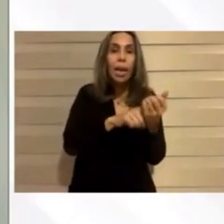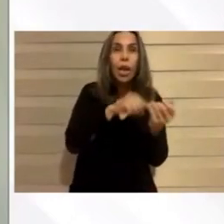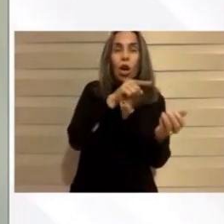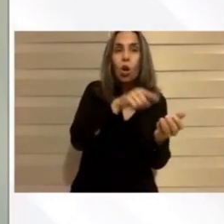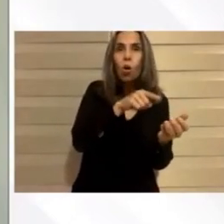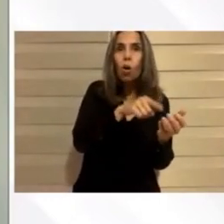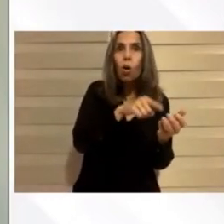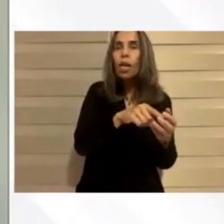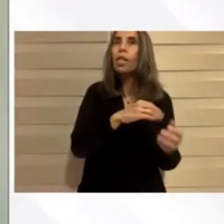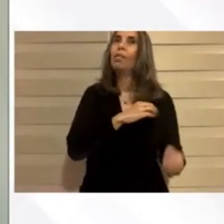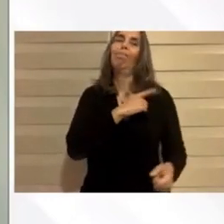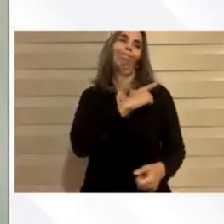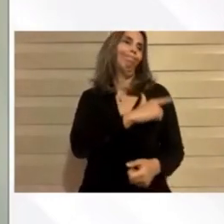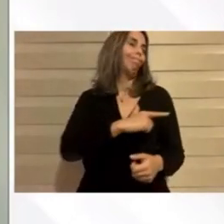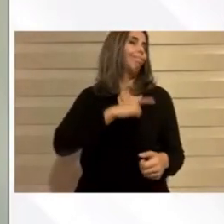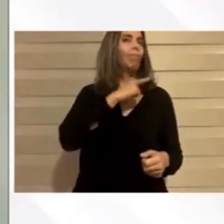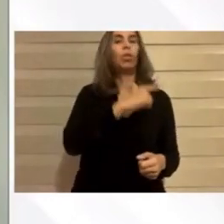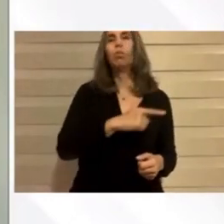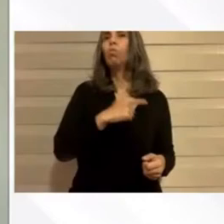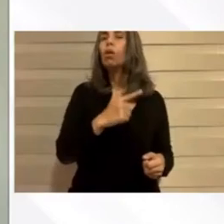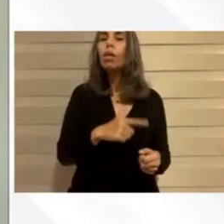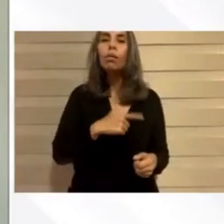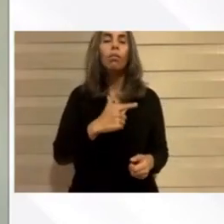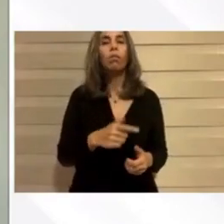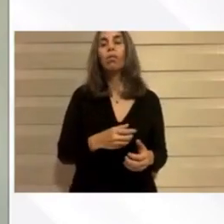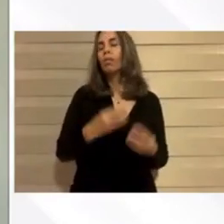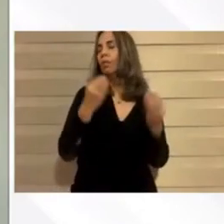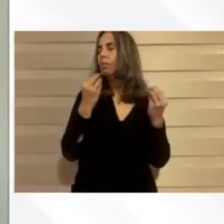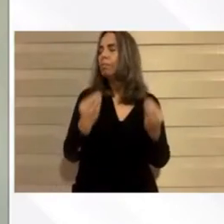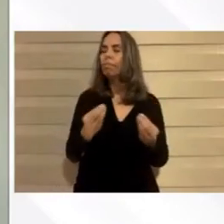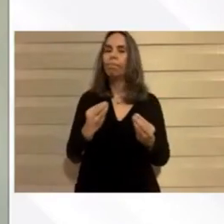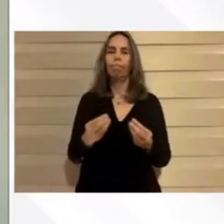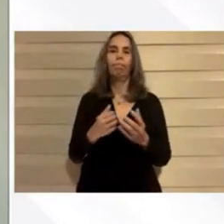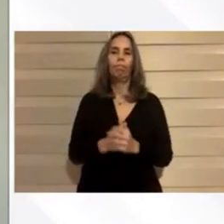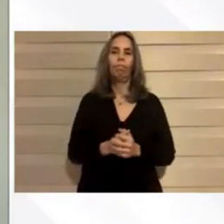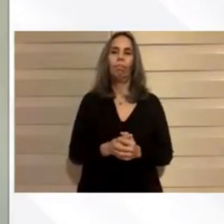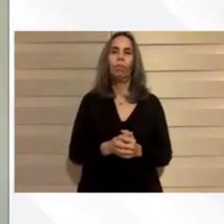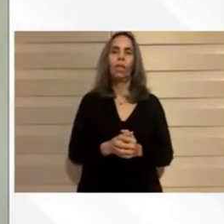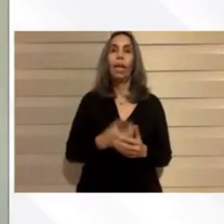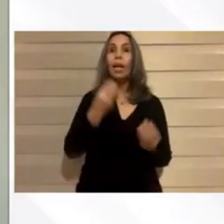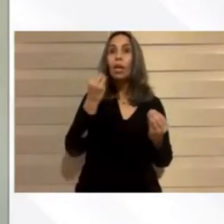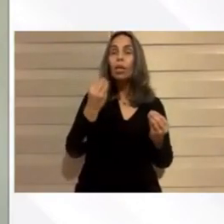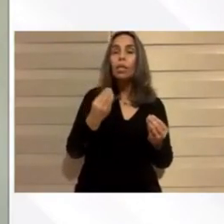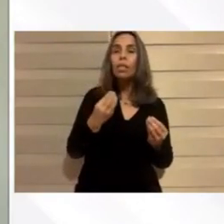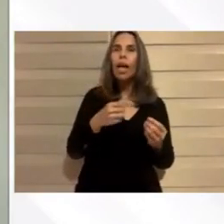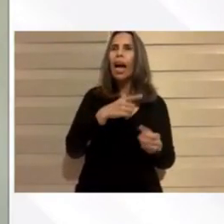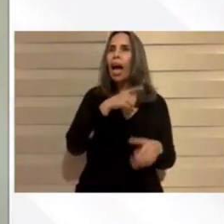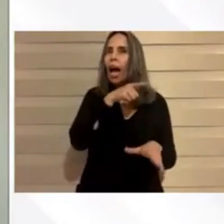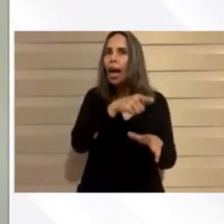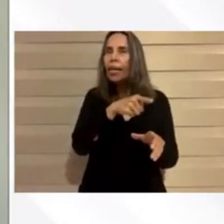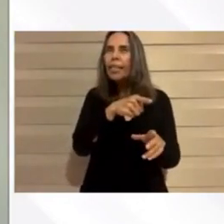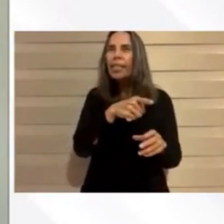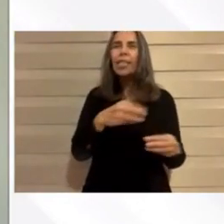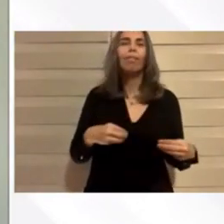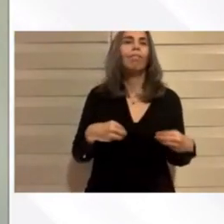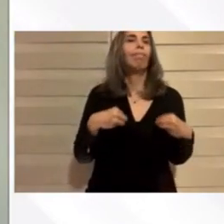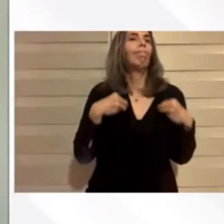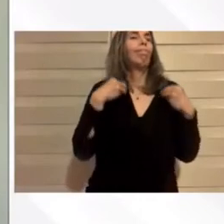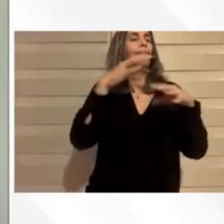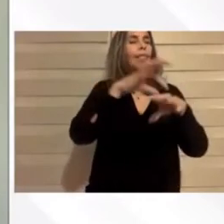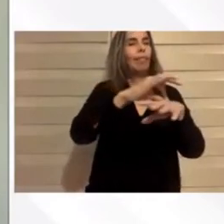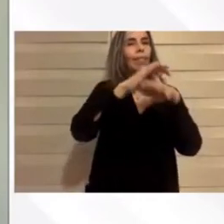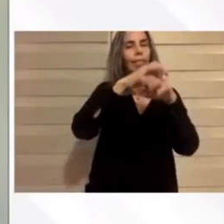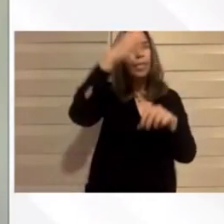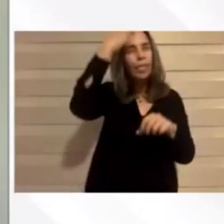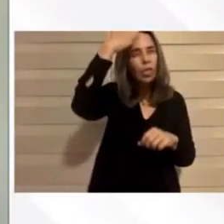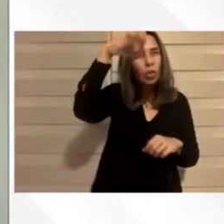suficiente dedicación en ambos aspectos. Durante estos años en el coro he vivido experiencias maravillosas. En los concursos